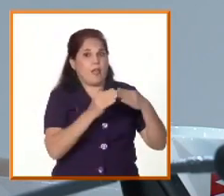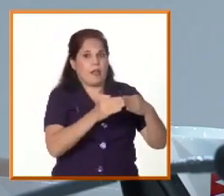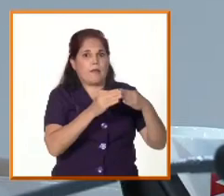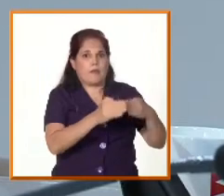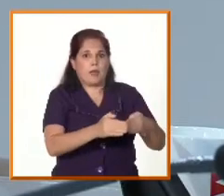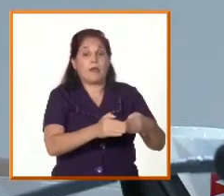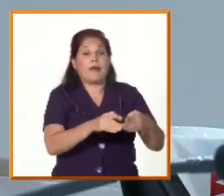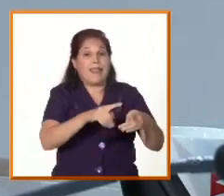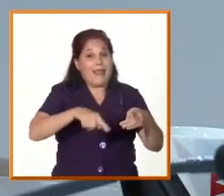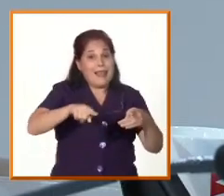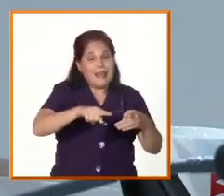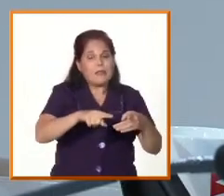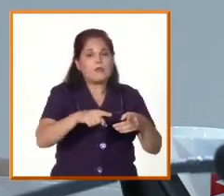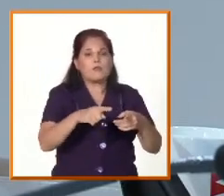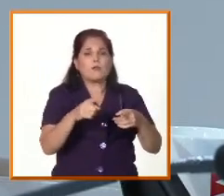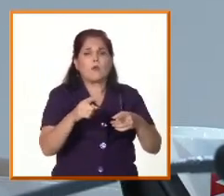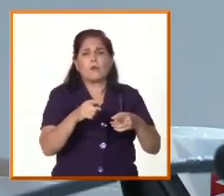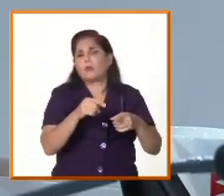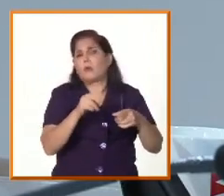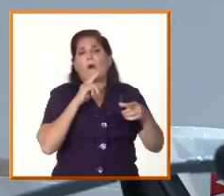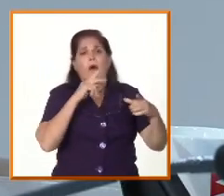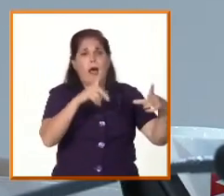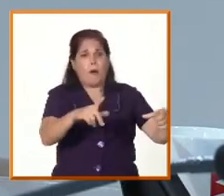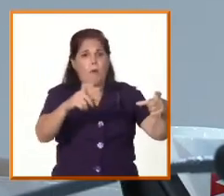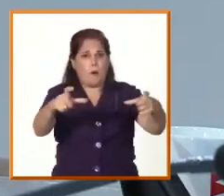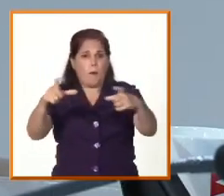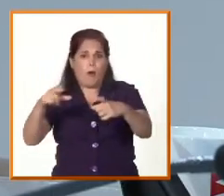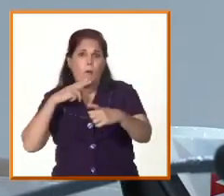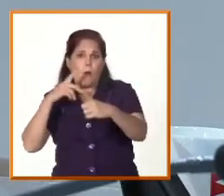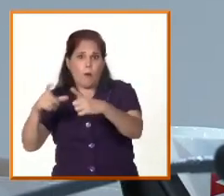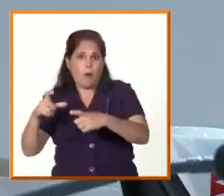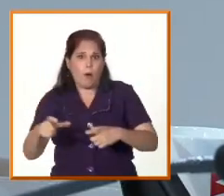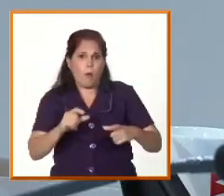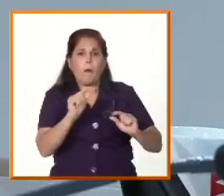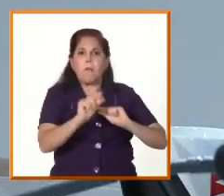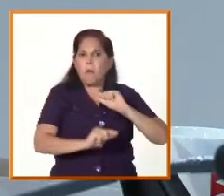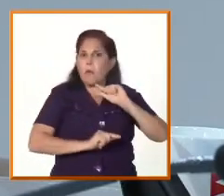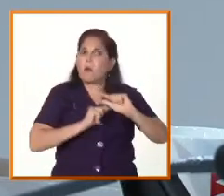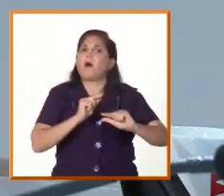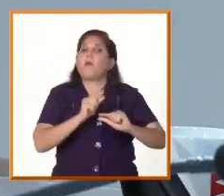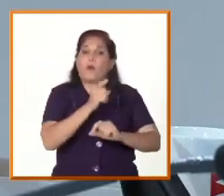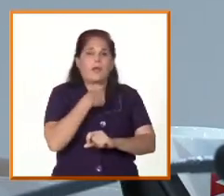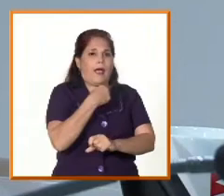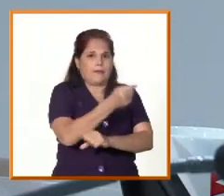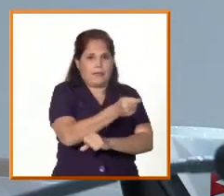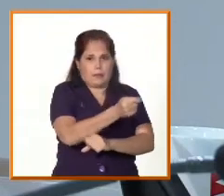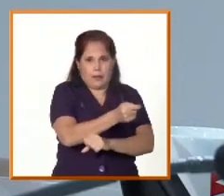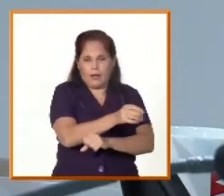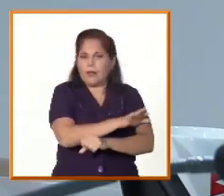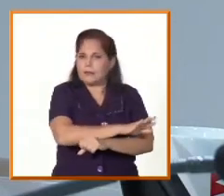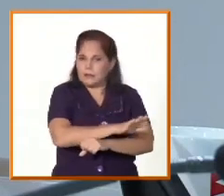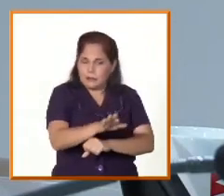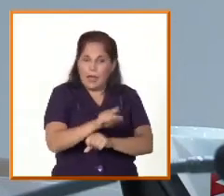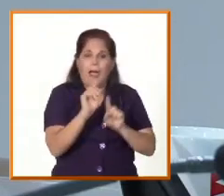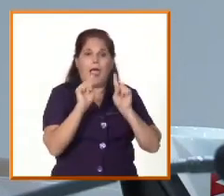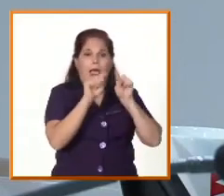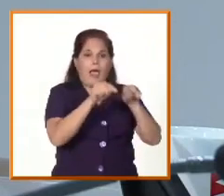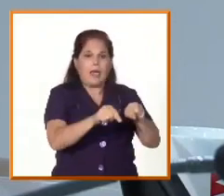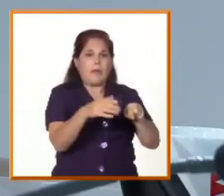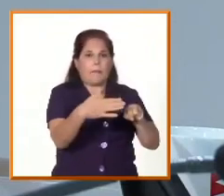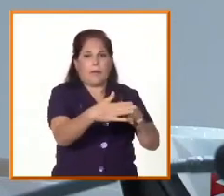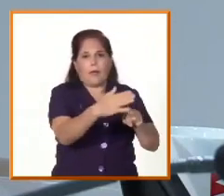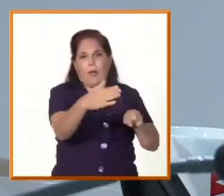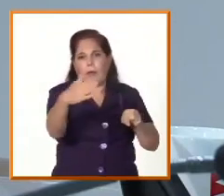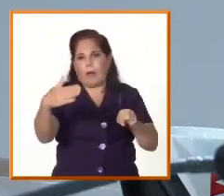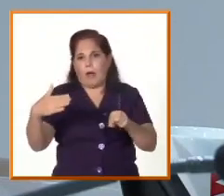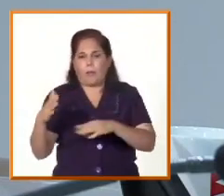de pesca que va a posibilitar que todos estos embalses de forma paulatina vayan se puedan ir pescando Y entonces tener la presencia de pescado en cada